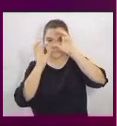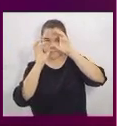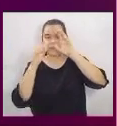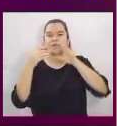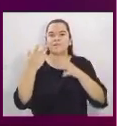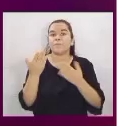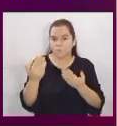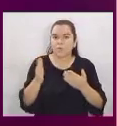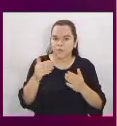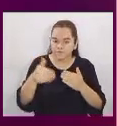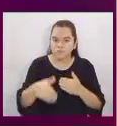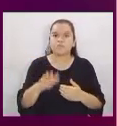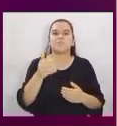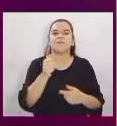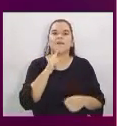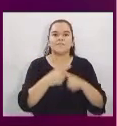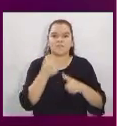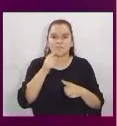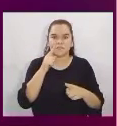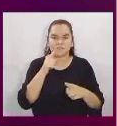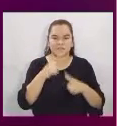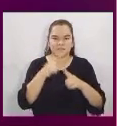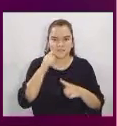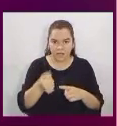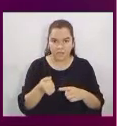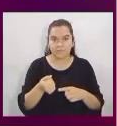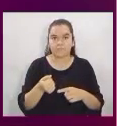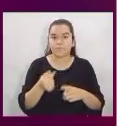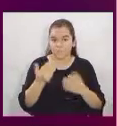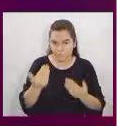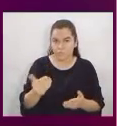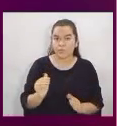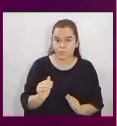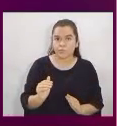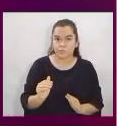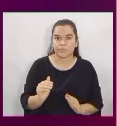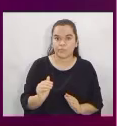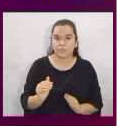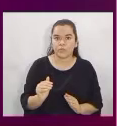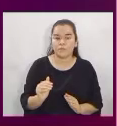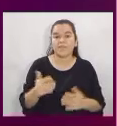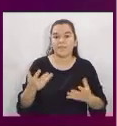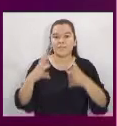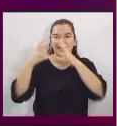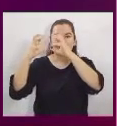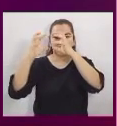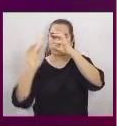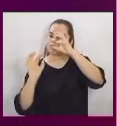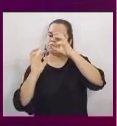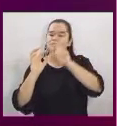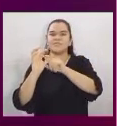encefálico pueda tener no solamente una pérdida de las funciones cerebrales, sino también